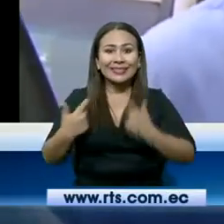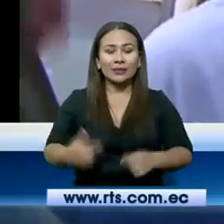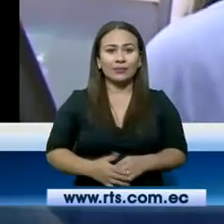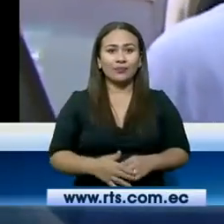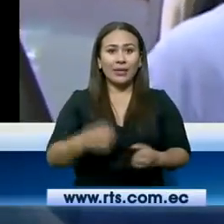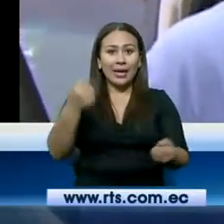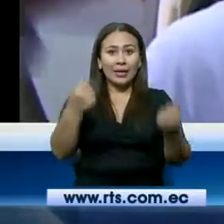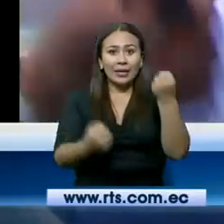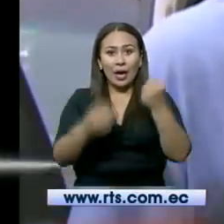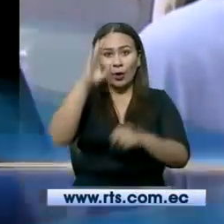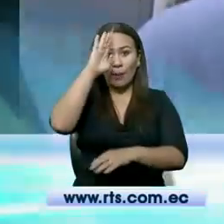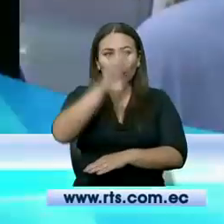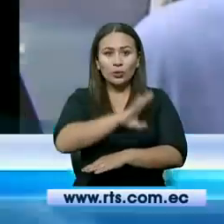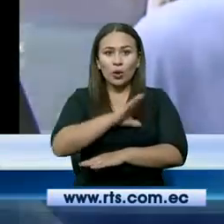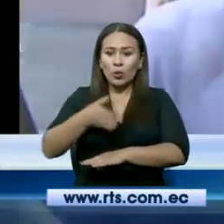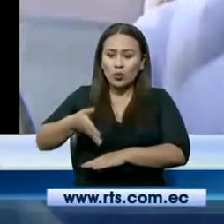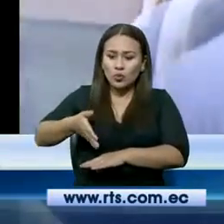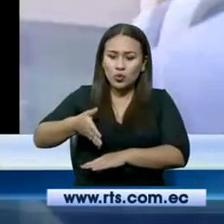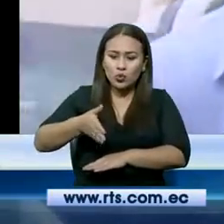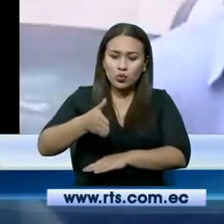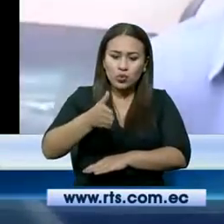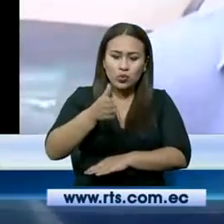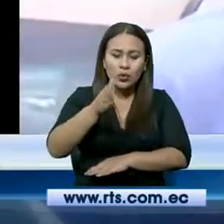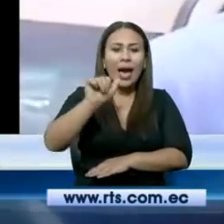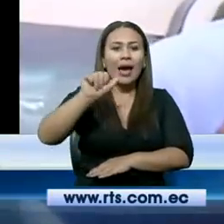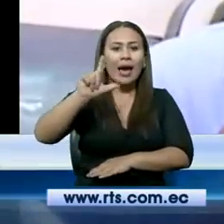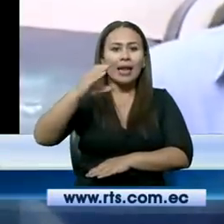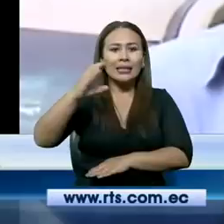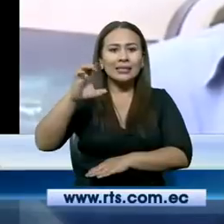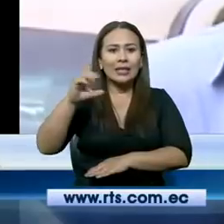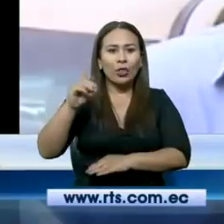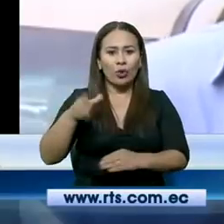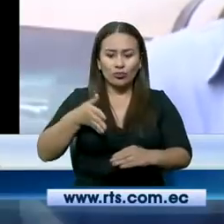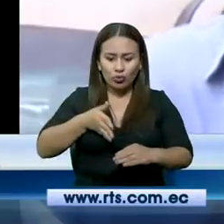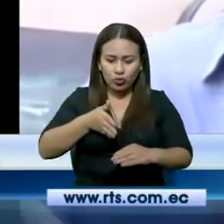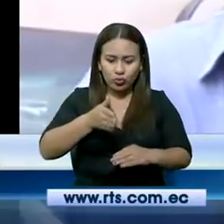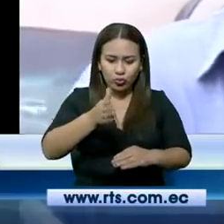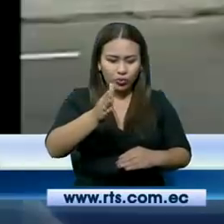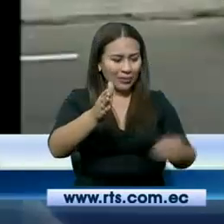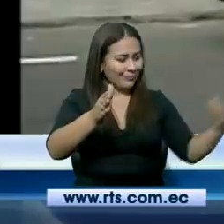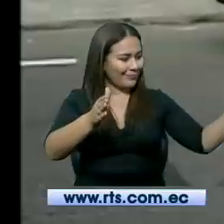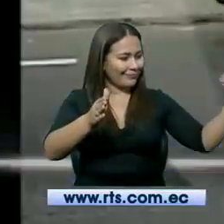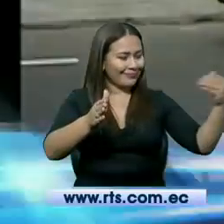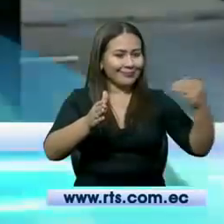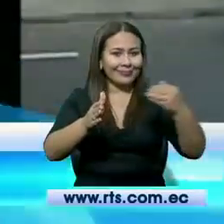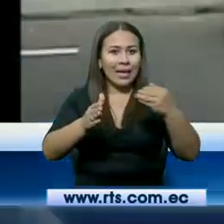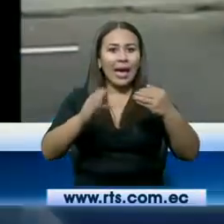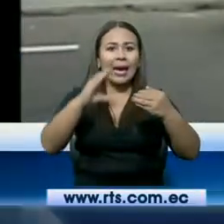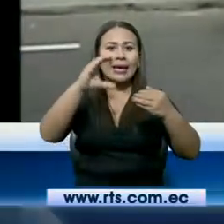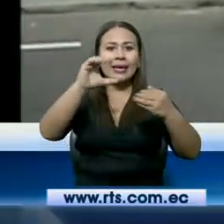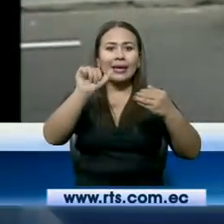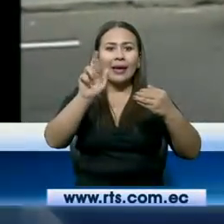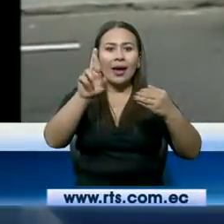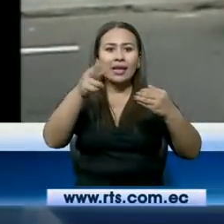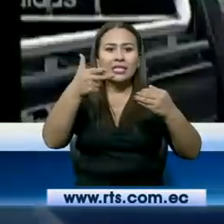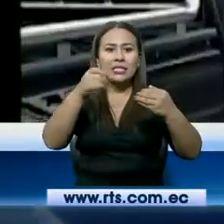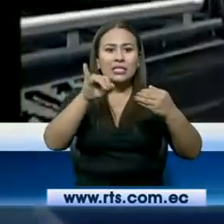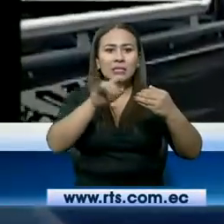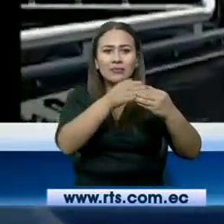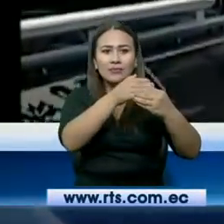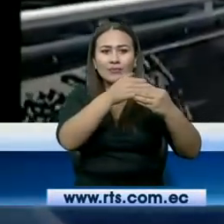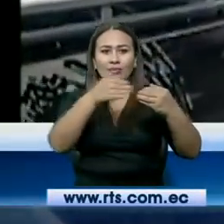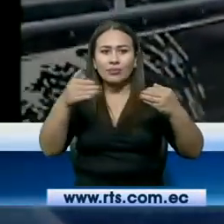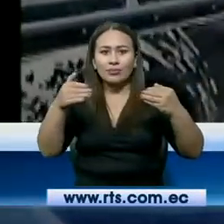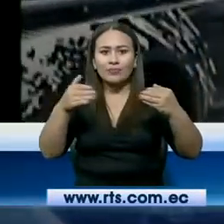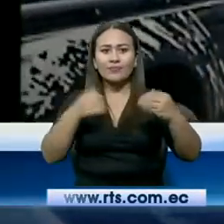de oeste a este por el lado del cerro. El taxista venía por la calle Carche, de sur a norte. Según agentes de la Policía Nacional, los